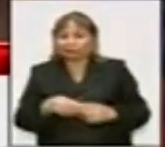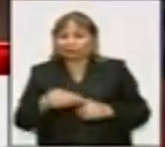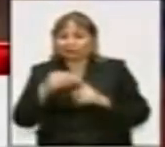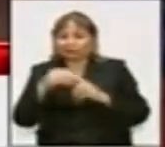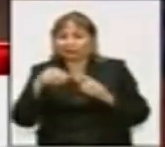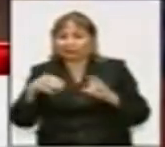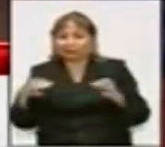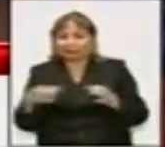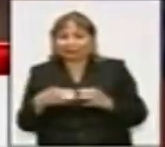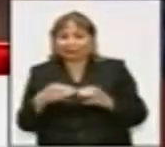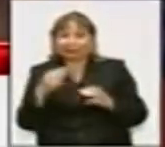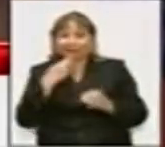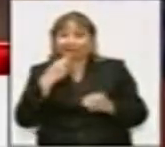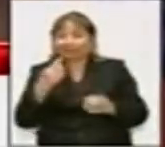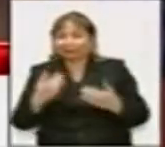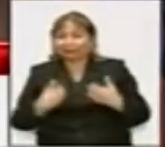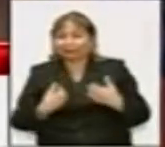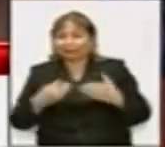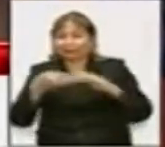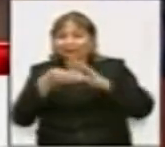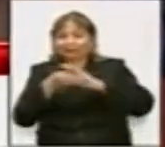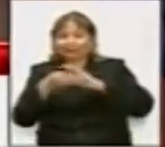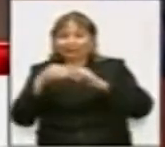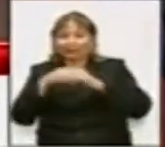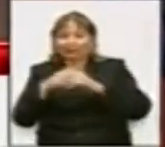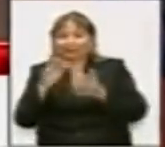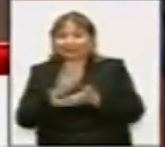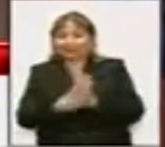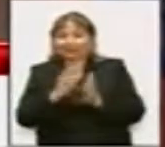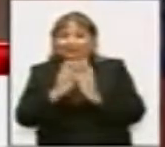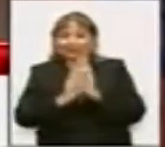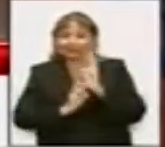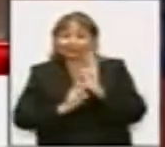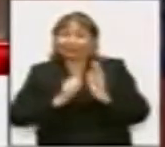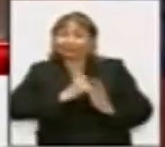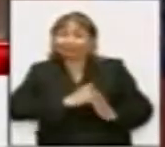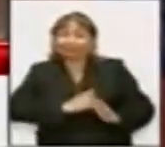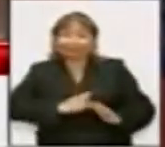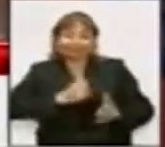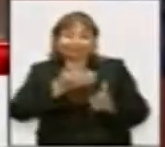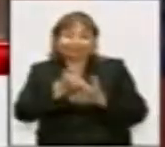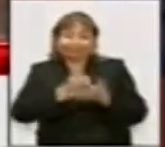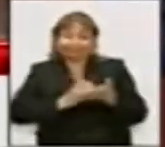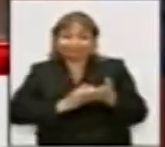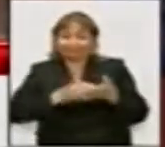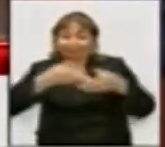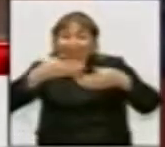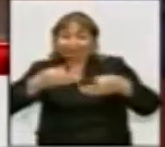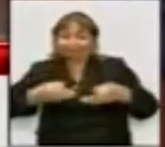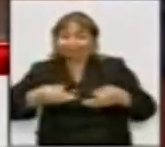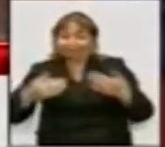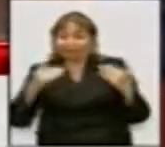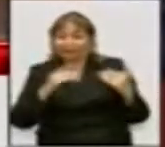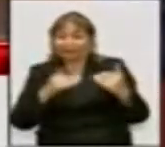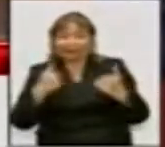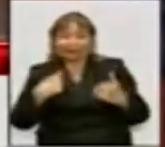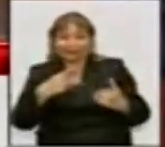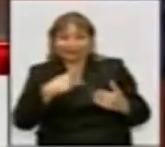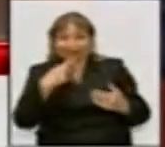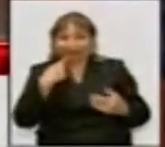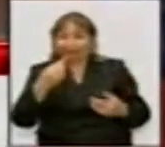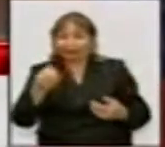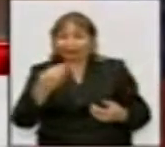esta comisión porque dicen que tenemos encarpetado los proyectos eso lamentablemente forma parte de la realidad paralela que nos están haciendo